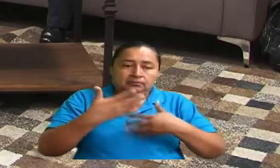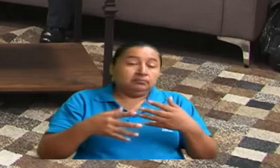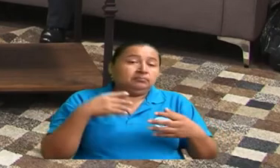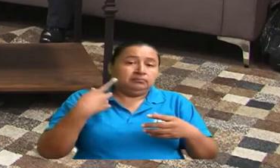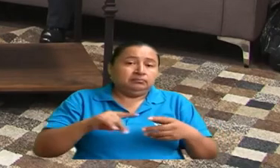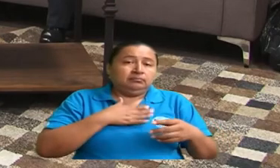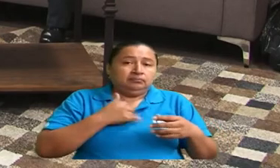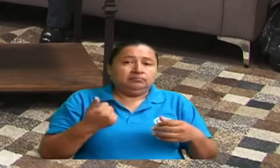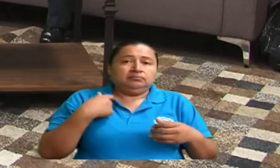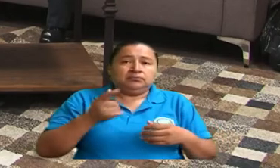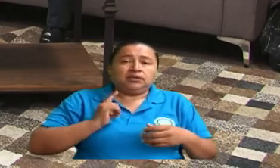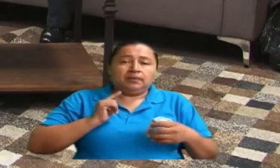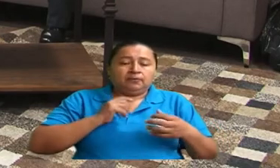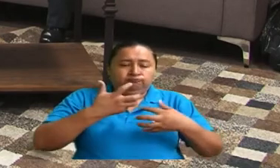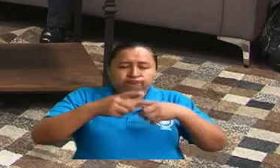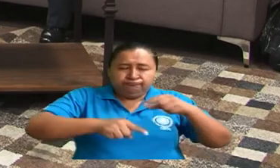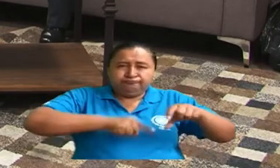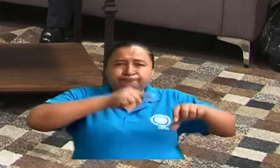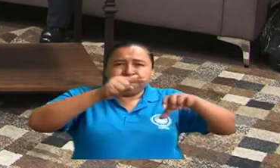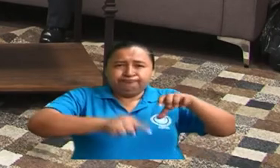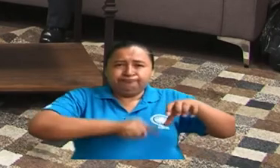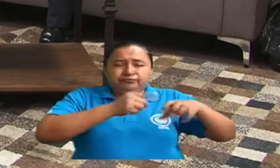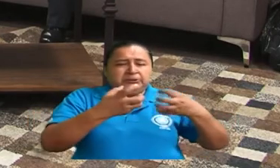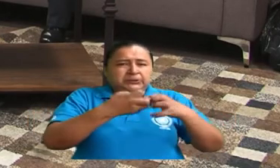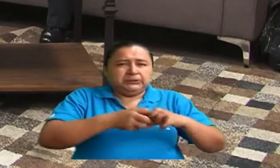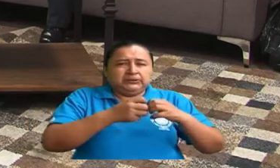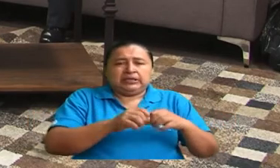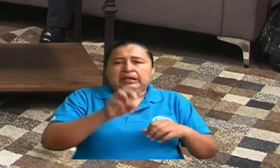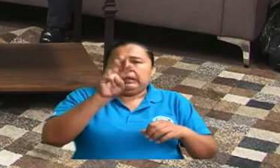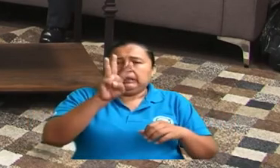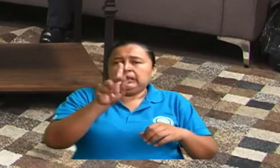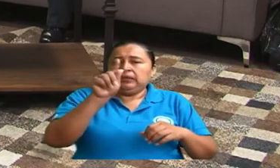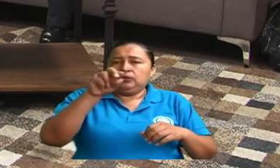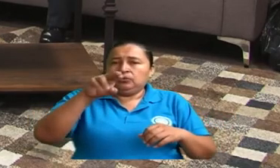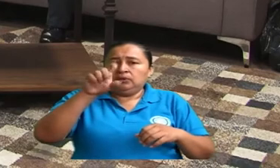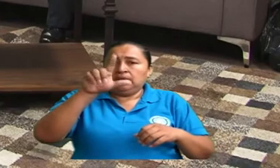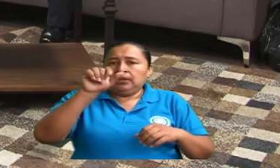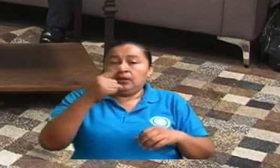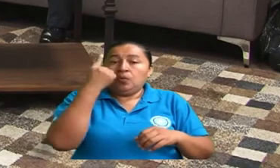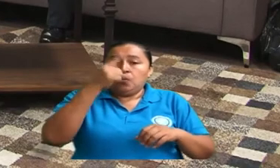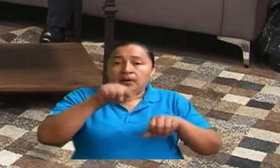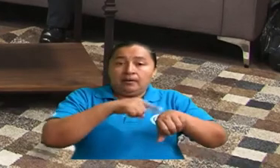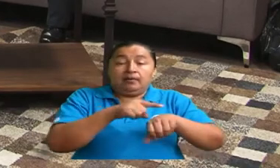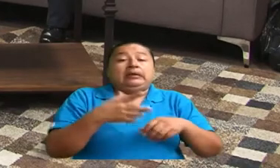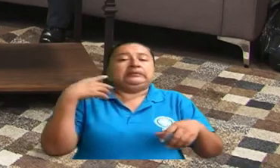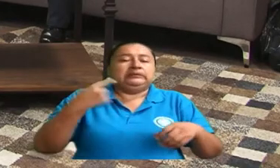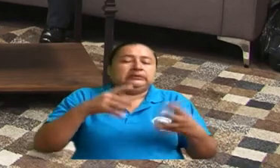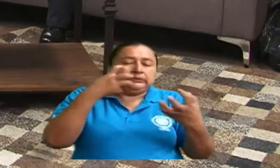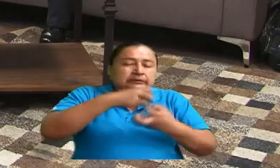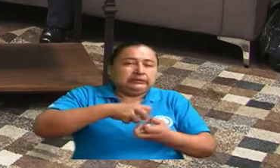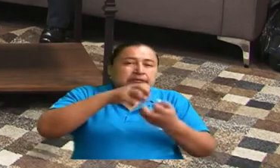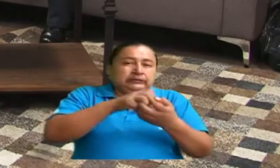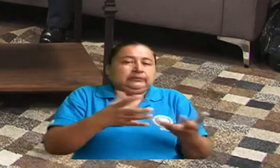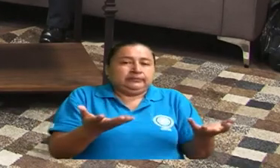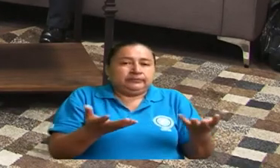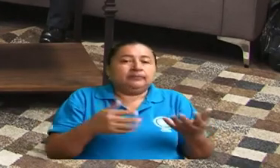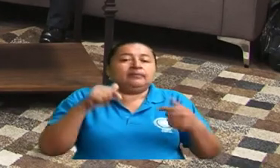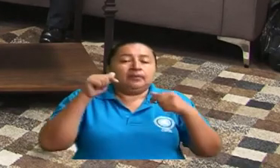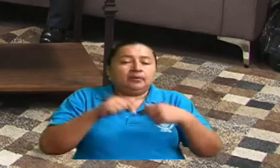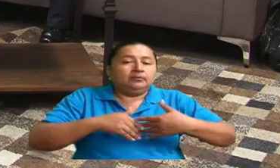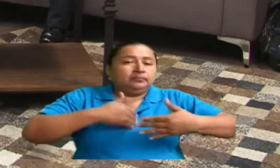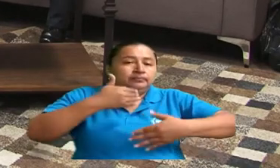pues. Tenemos un molino ahí que tritura 3 toneladas en una hora, pues, te puedes imaginar, pues. ¿Ya? Entonces, son los